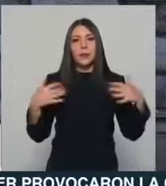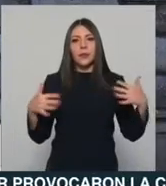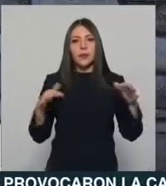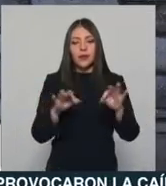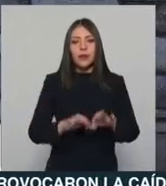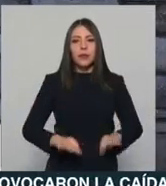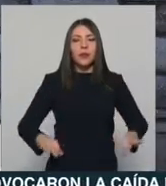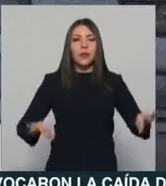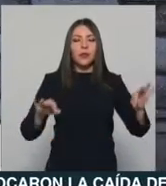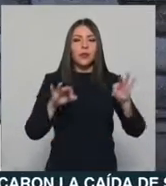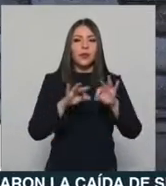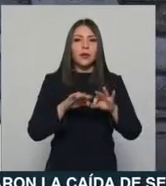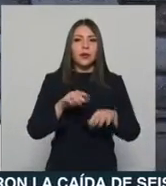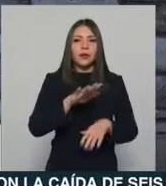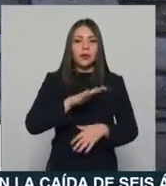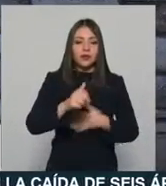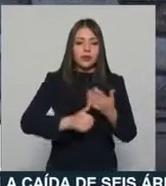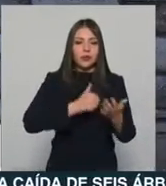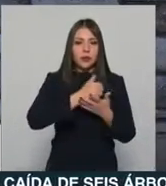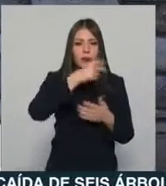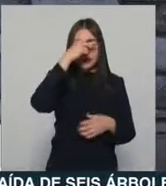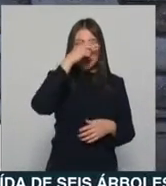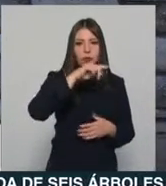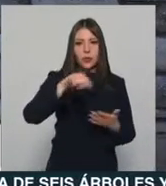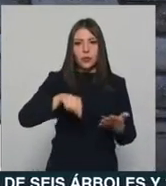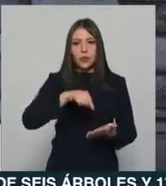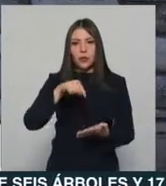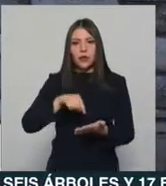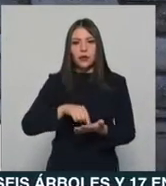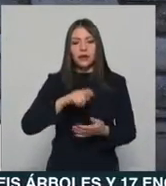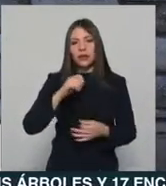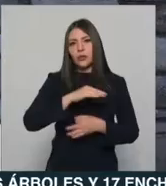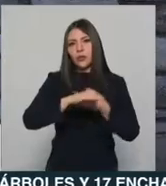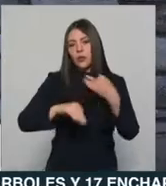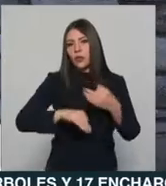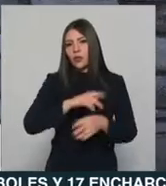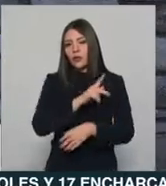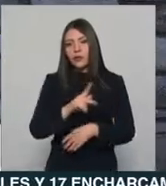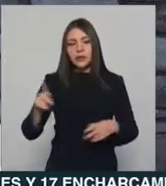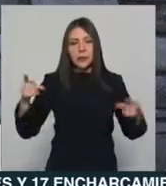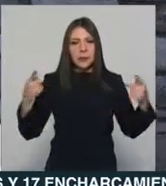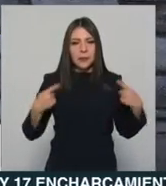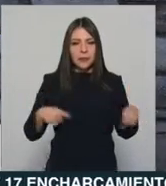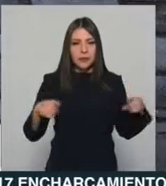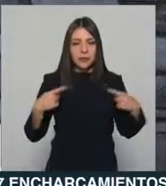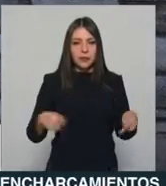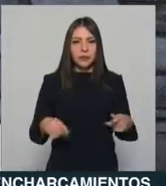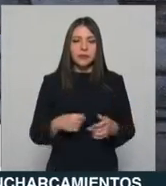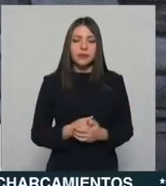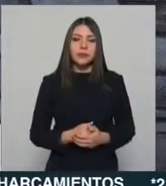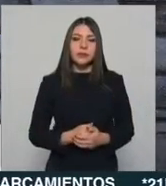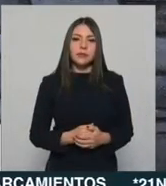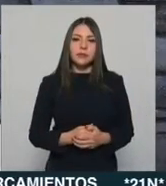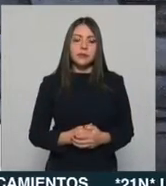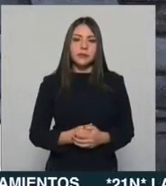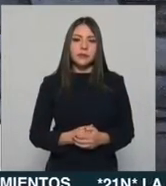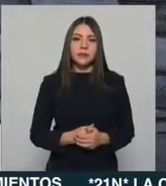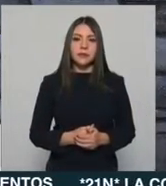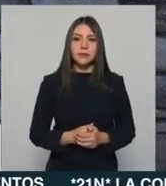de espacios de la Ciudad de México, de todos nosotros, de todas nosotras, que